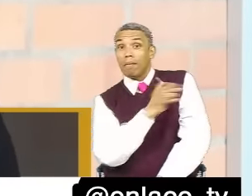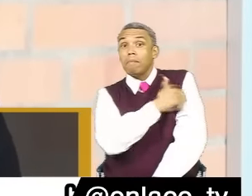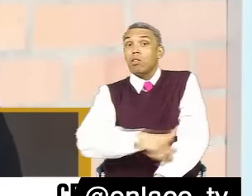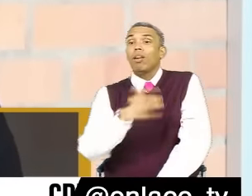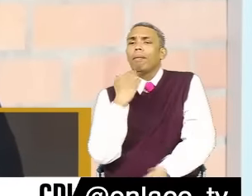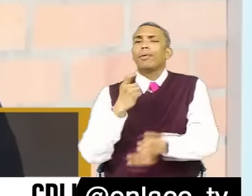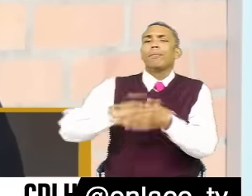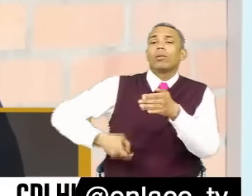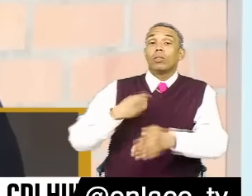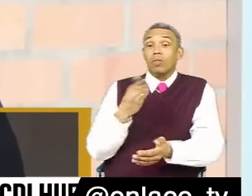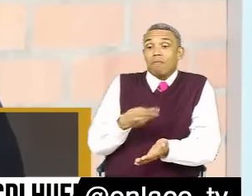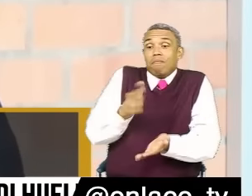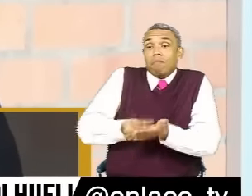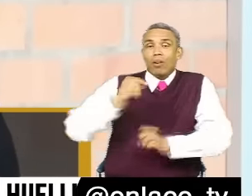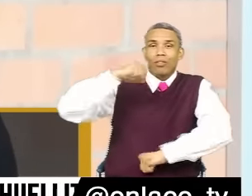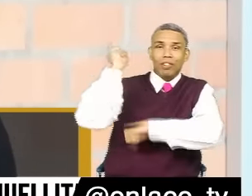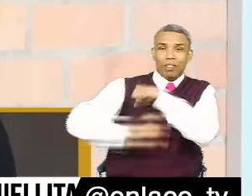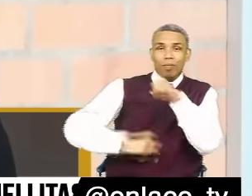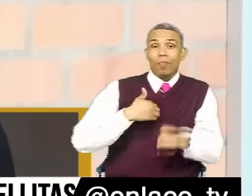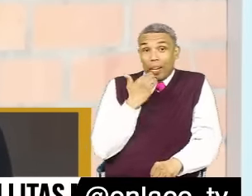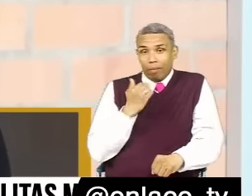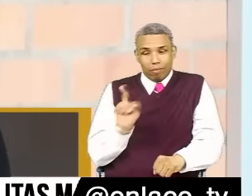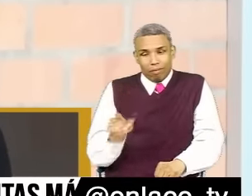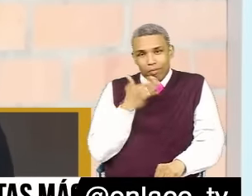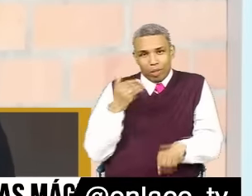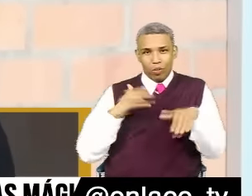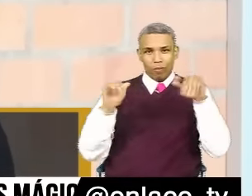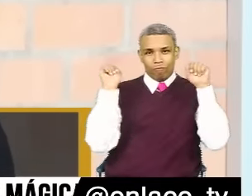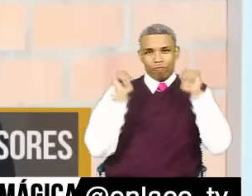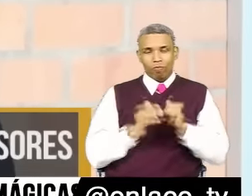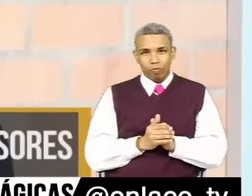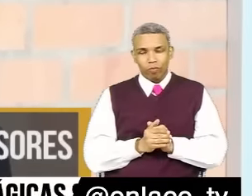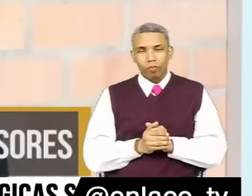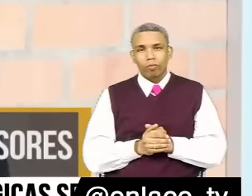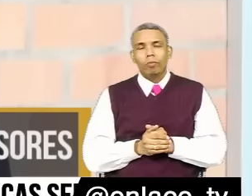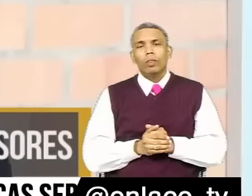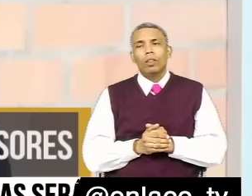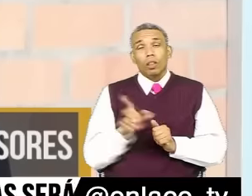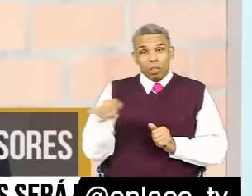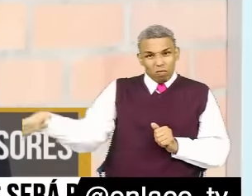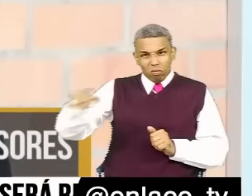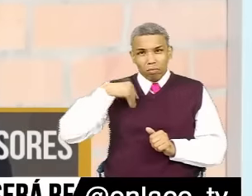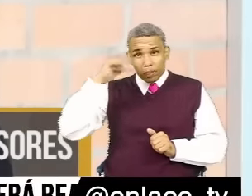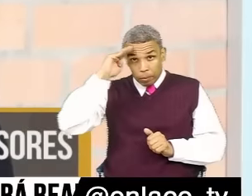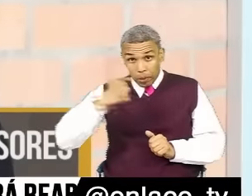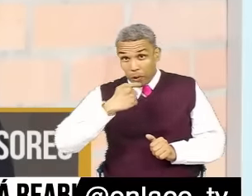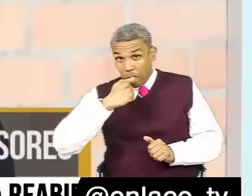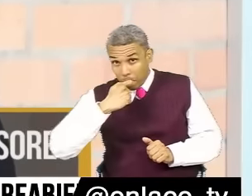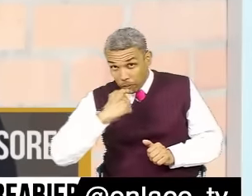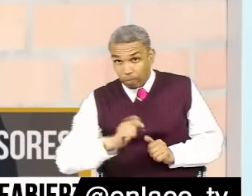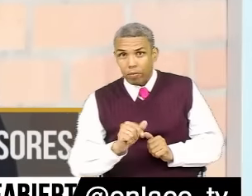de que van a tener agentes de tránsito capacitados y certificados para realizar las pruebas de embriaguez en la calle con todos